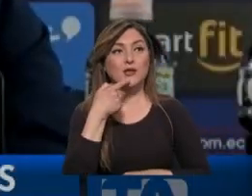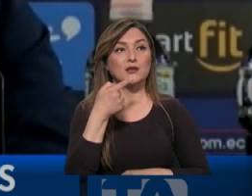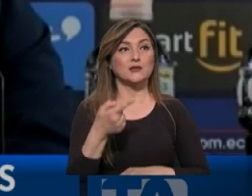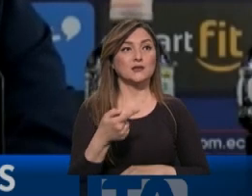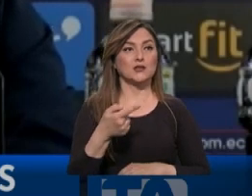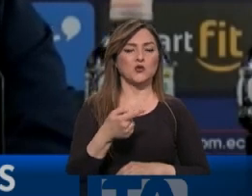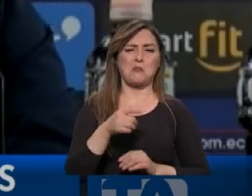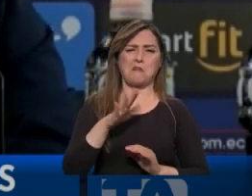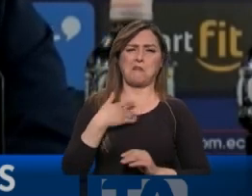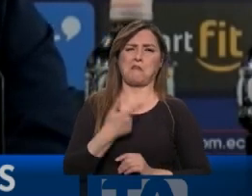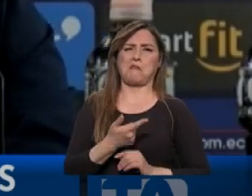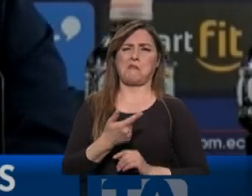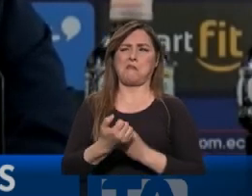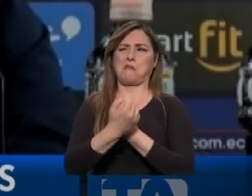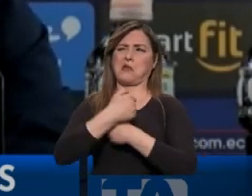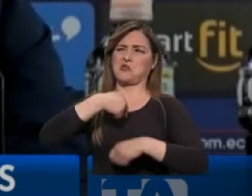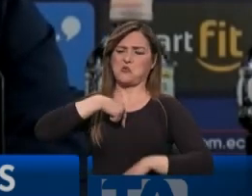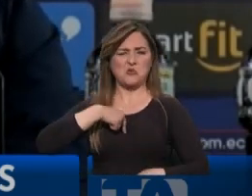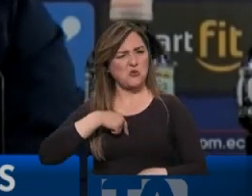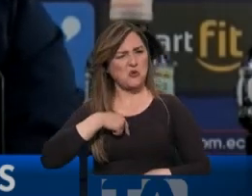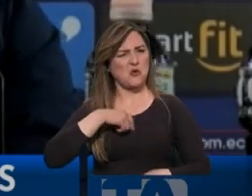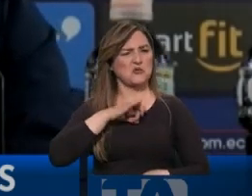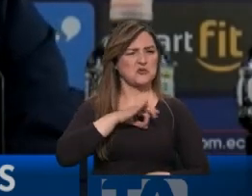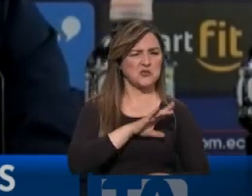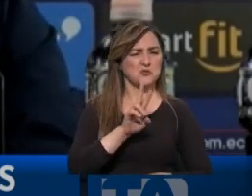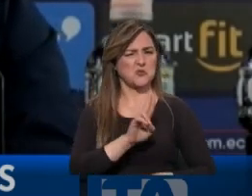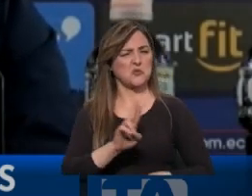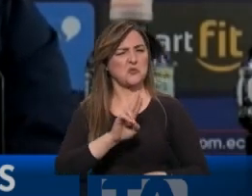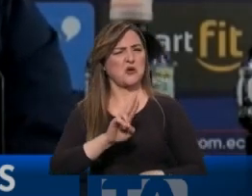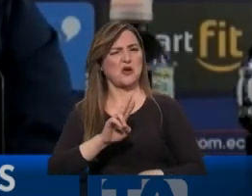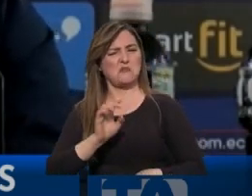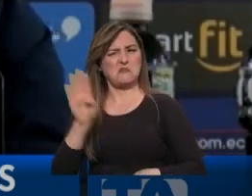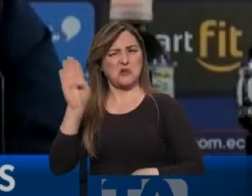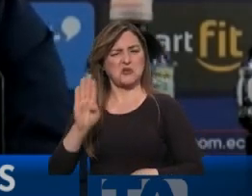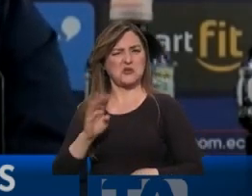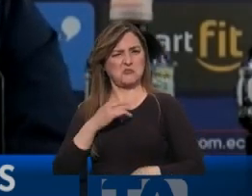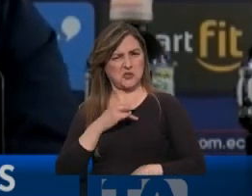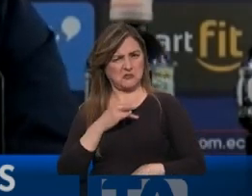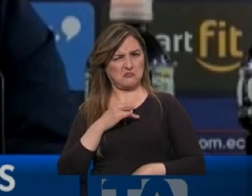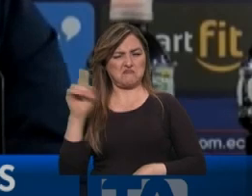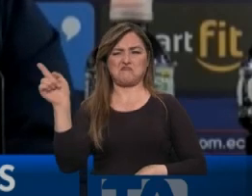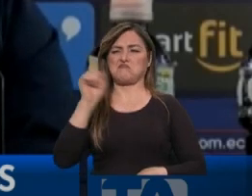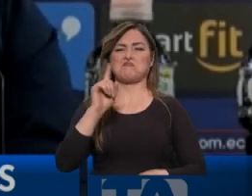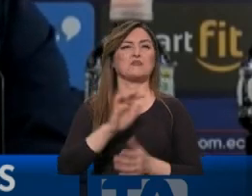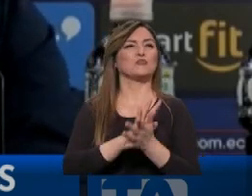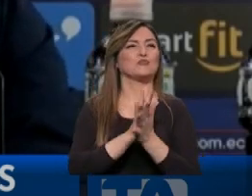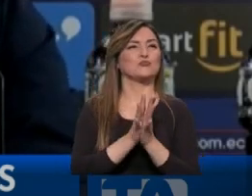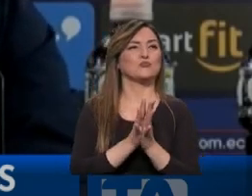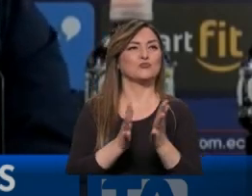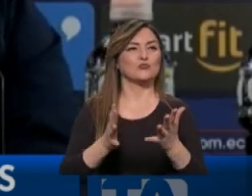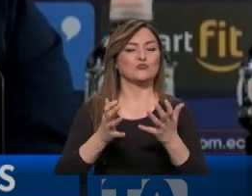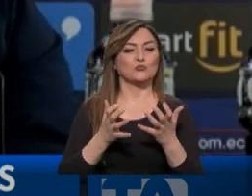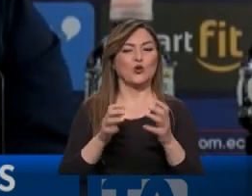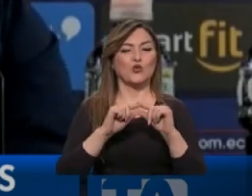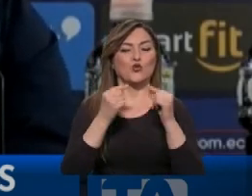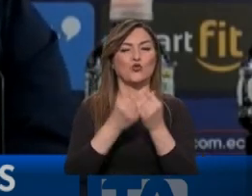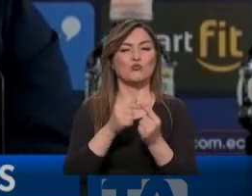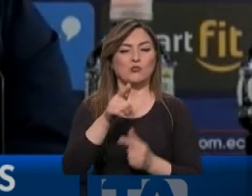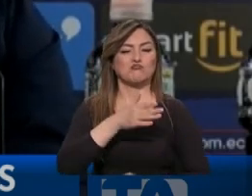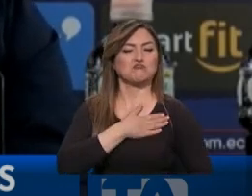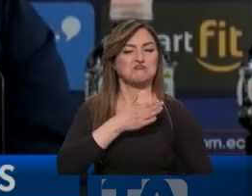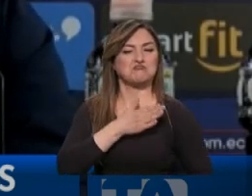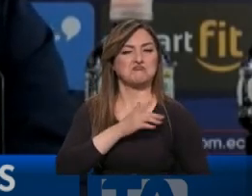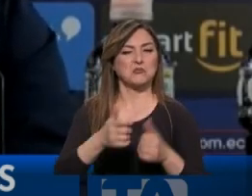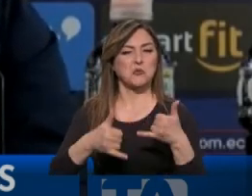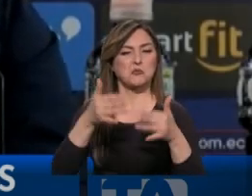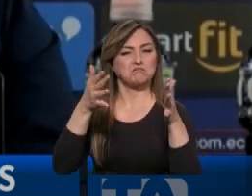que Chile, me siento menos que Uruguay, me siento menos que Argentina, me siento menos que Brasil, no me siento menos que nadie. Mientras yo tenga a estos muchachos convencidos,